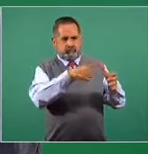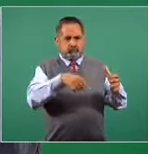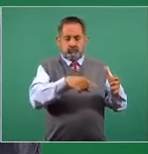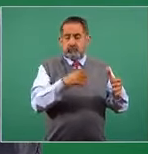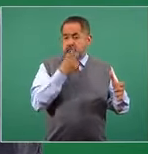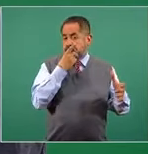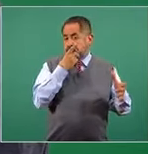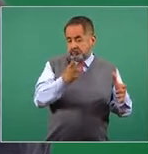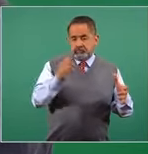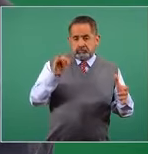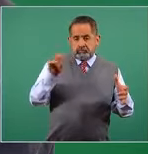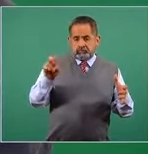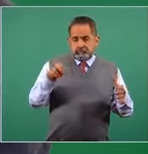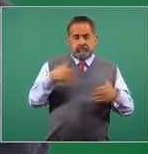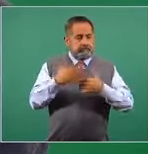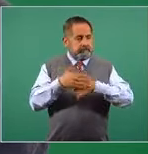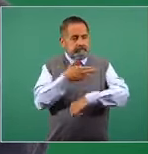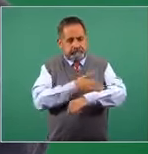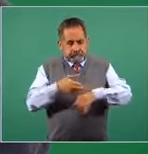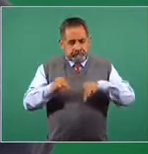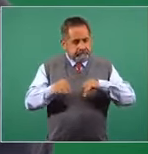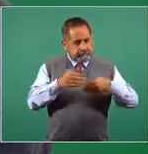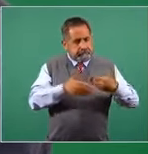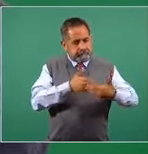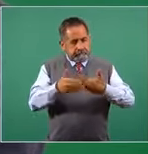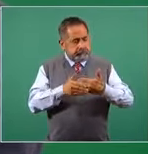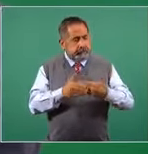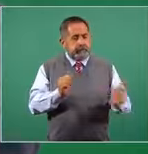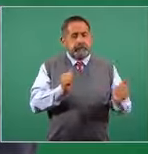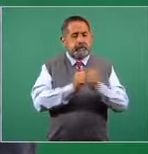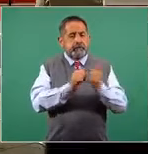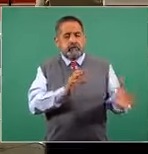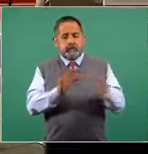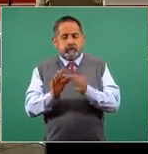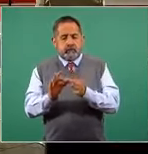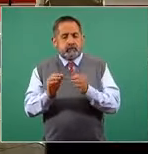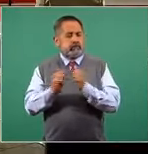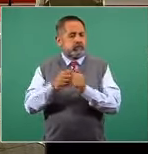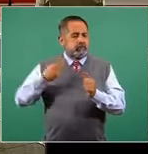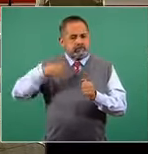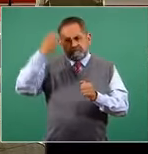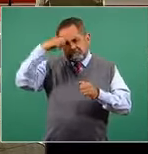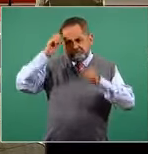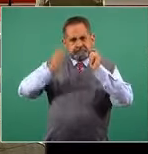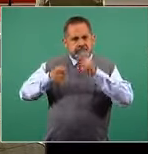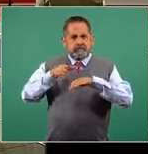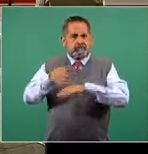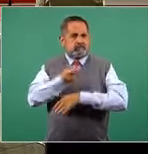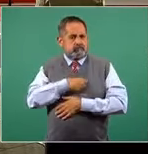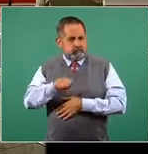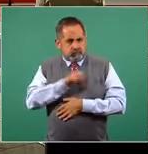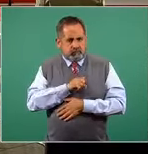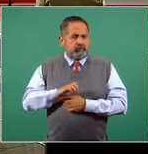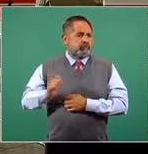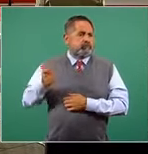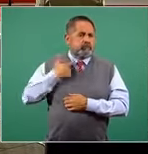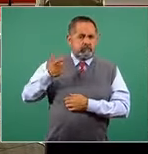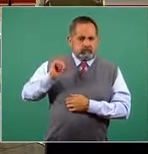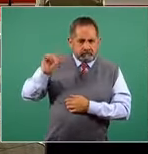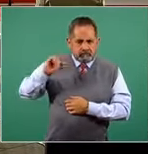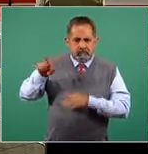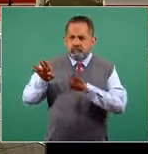estableció una ruta de trabajo y se vinculó con personas expertas en salud pública, exfuncionarias